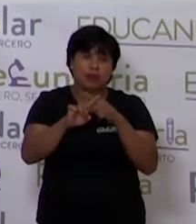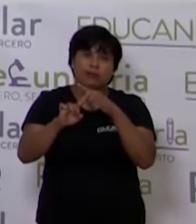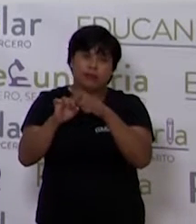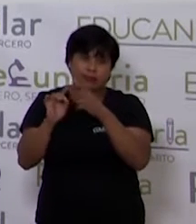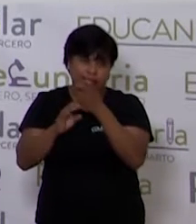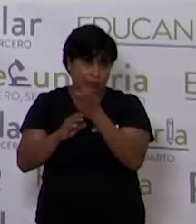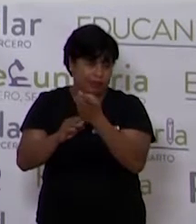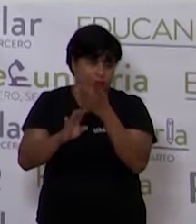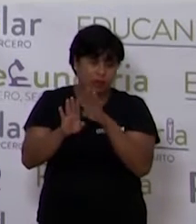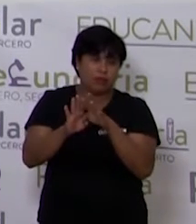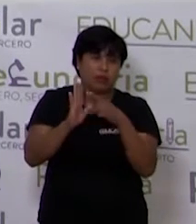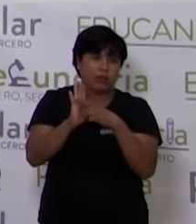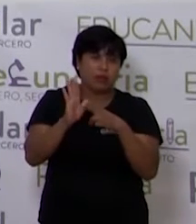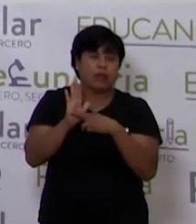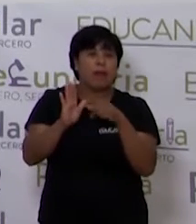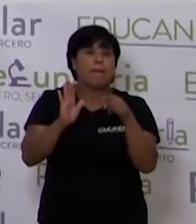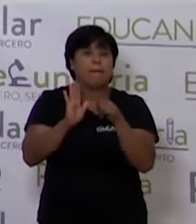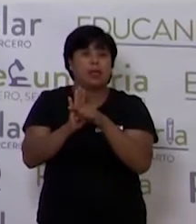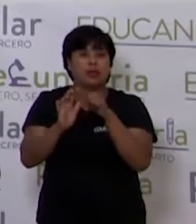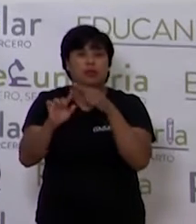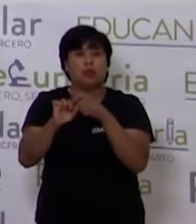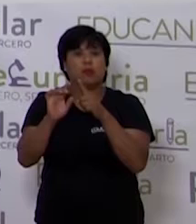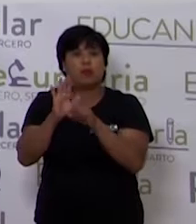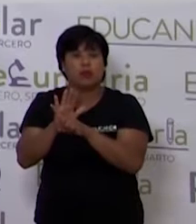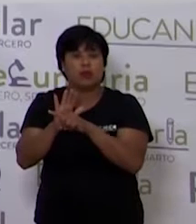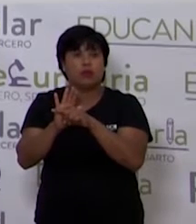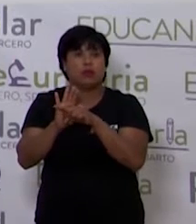¿Sí? Menos por menos, más.